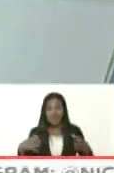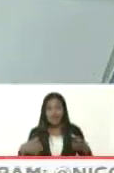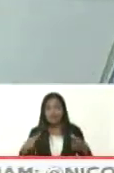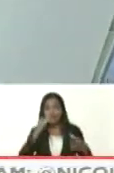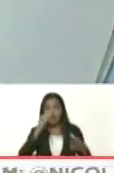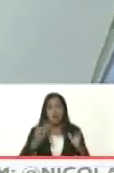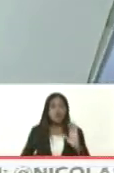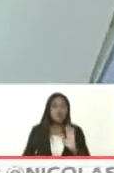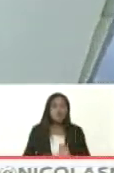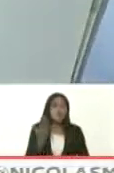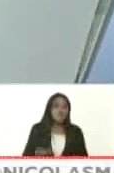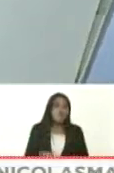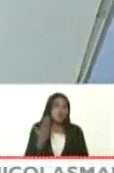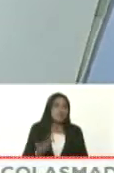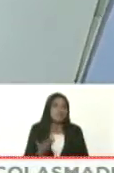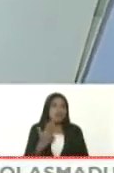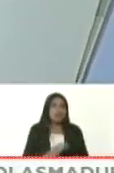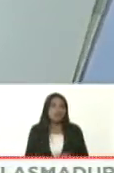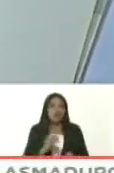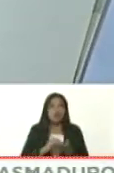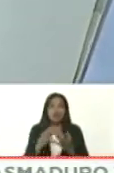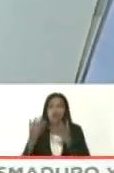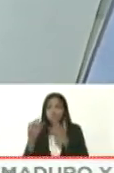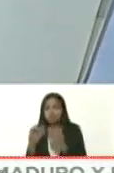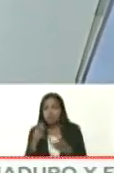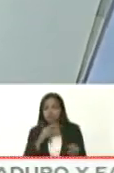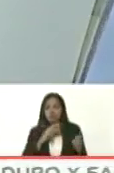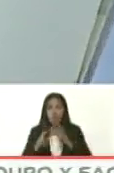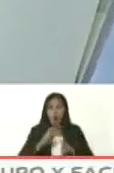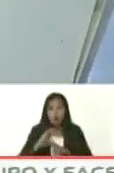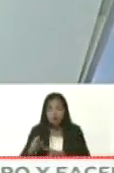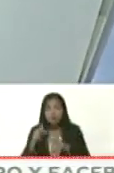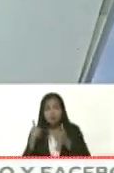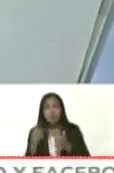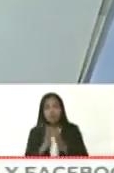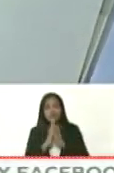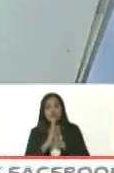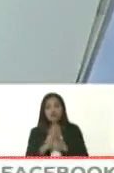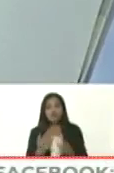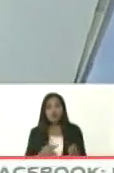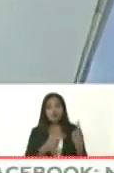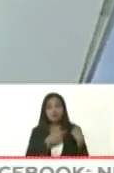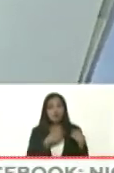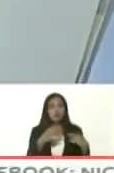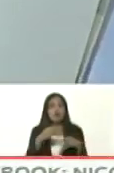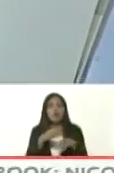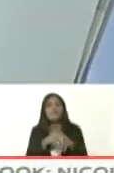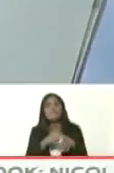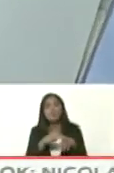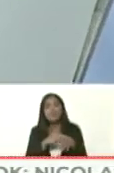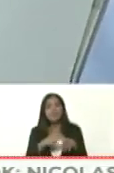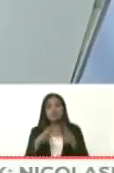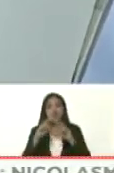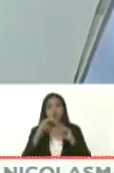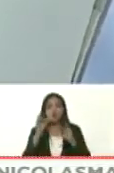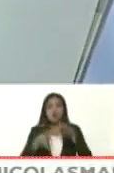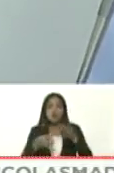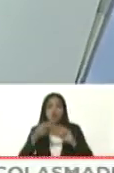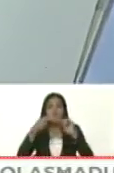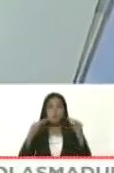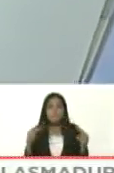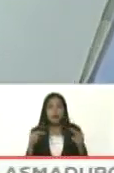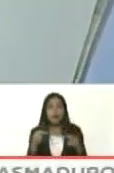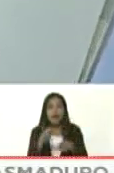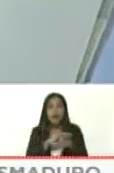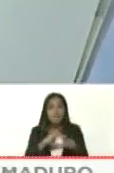Tarek. Lo pongo en tus manos, coordina bien. Yo encargué al ministro Reverol, a la ministra del